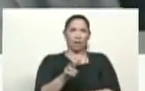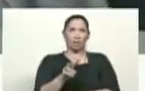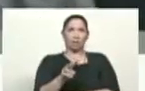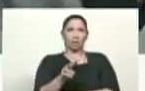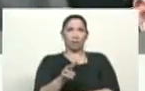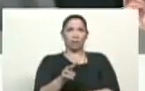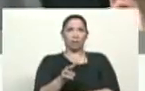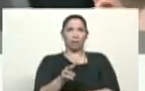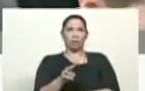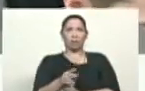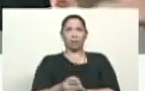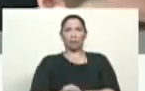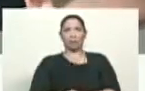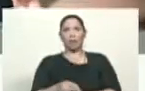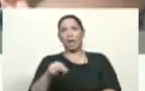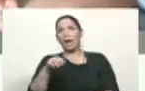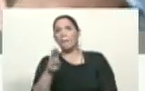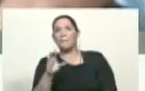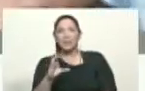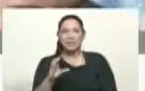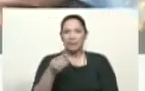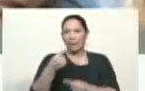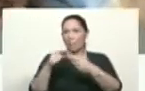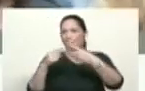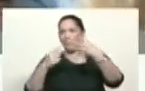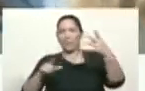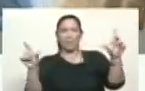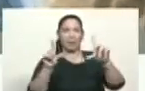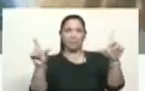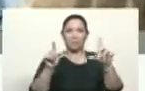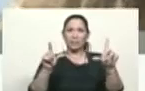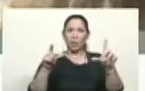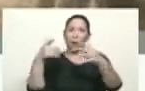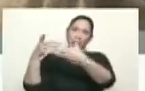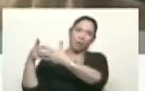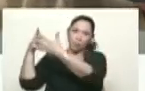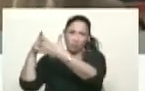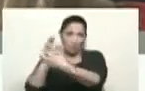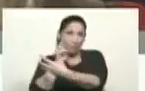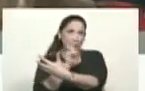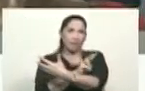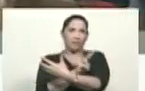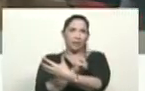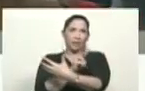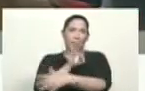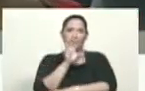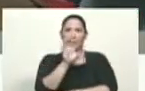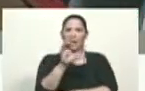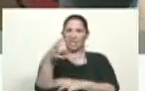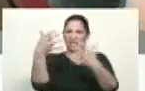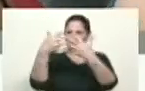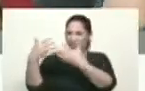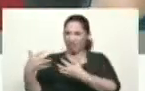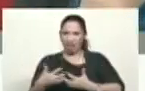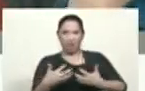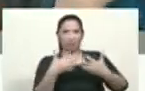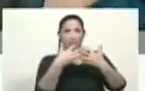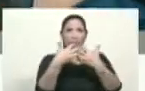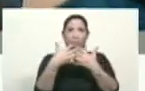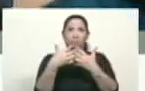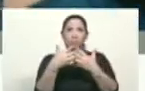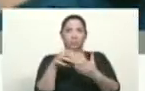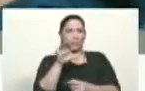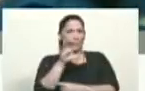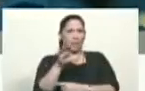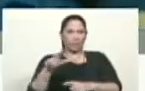BBC, NBC, Euronews, TVE, todas esas, y van a ver, es un país en guerra, un país